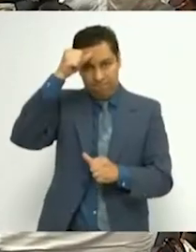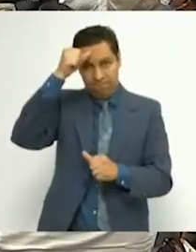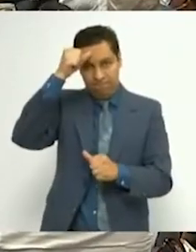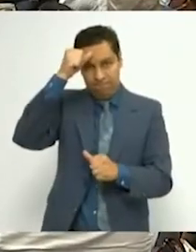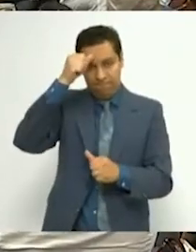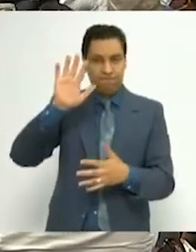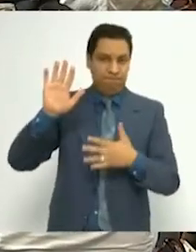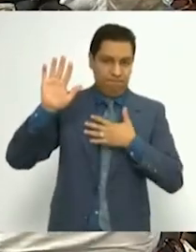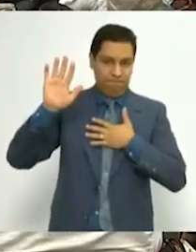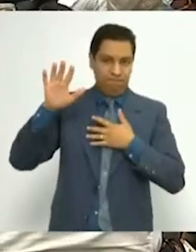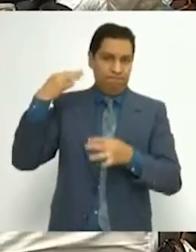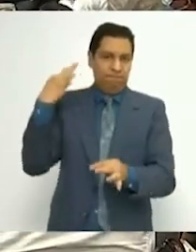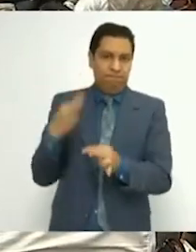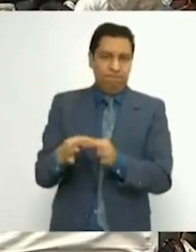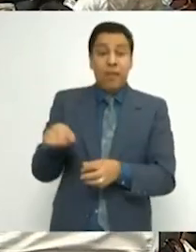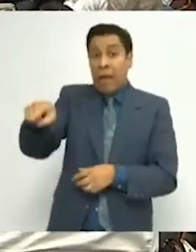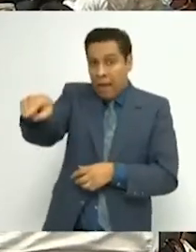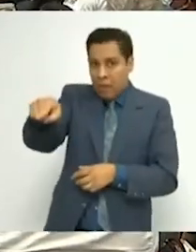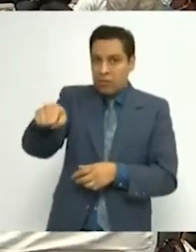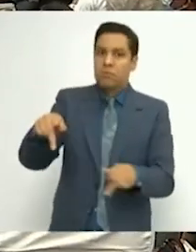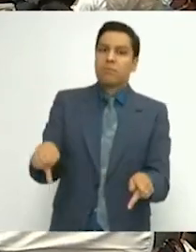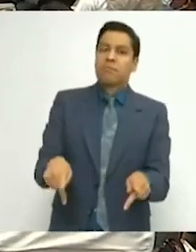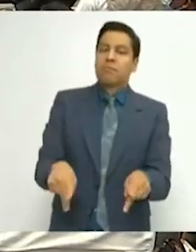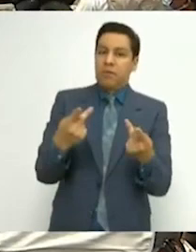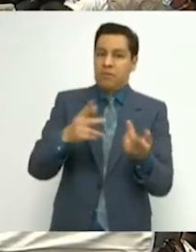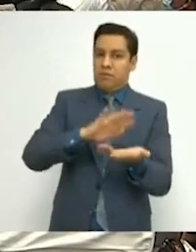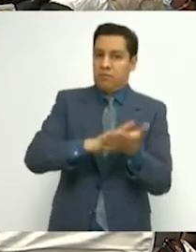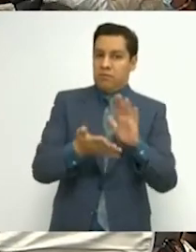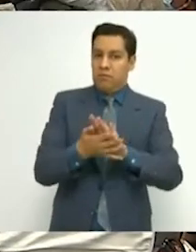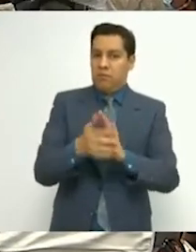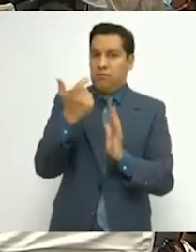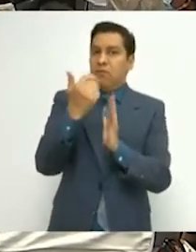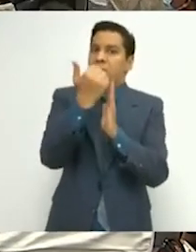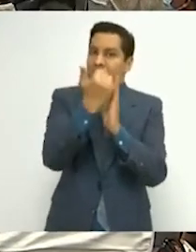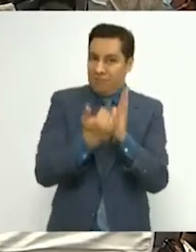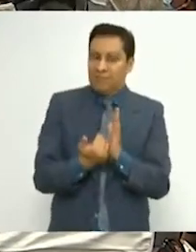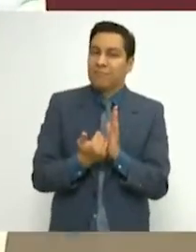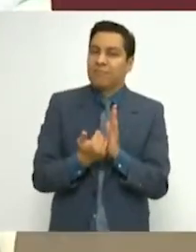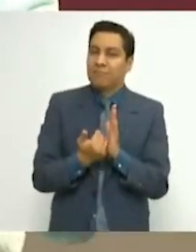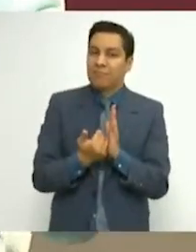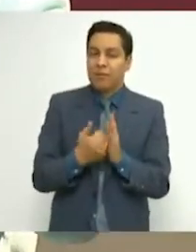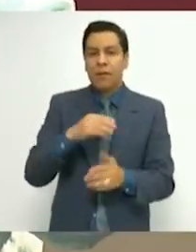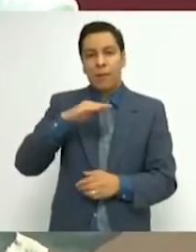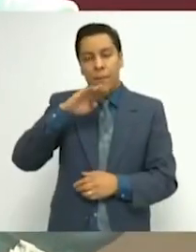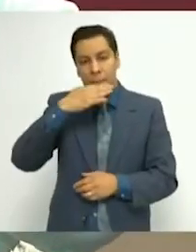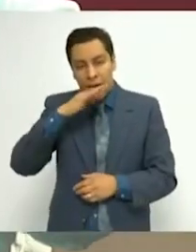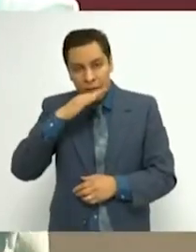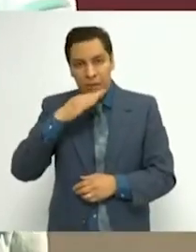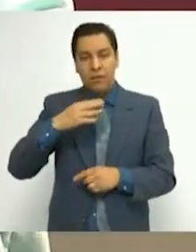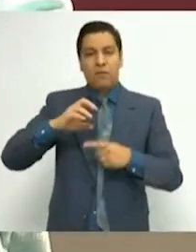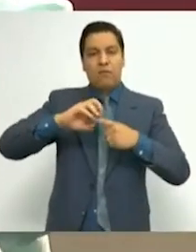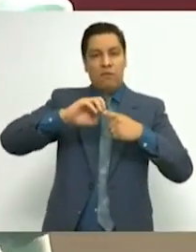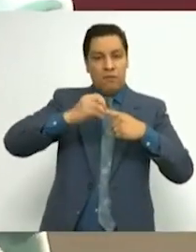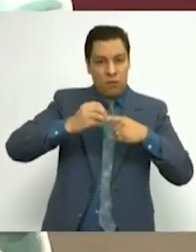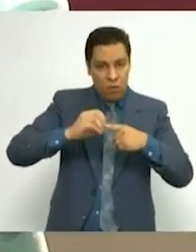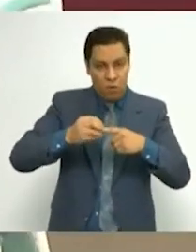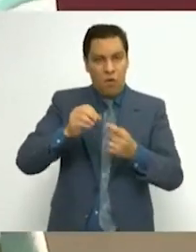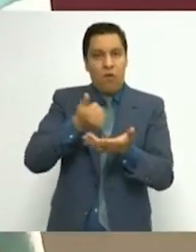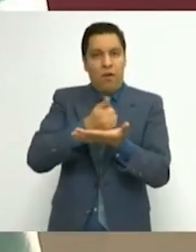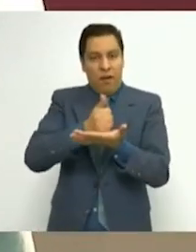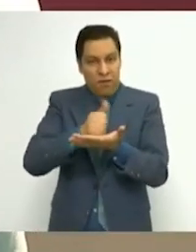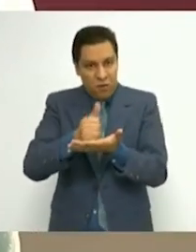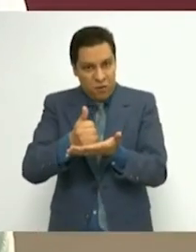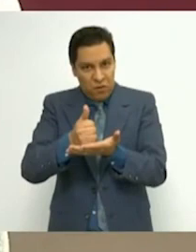Y ellos están vendiendo la tortilla más barata. Y se va a vender maíz, frijol y